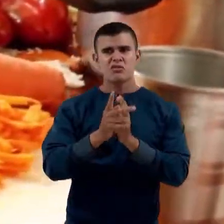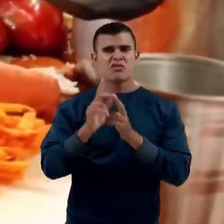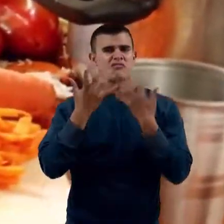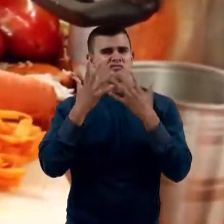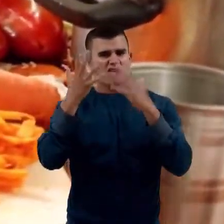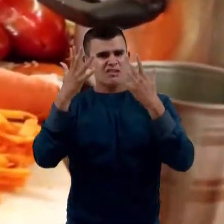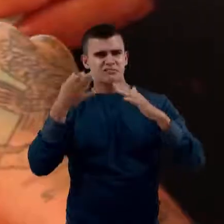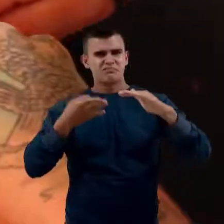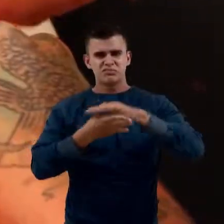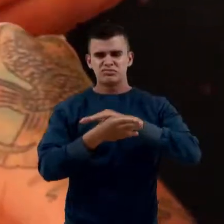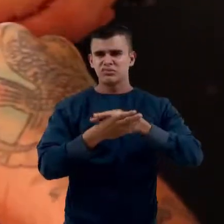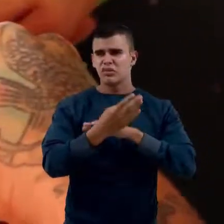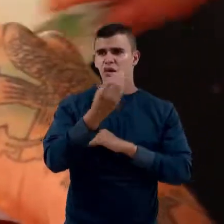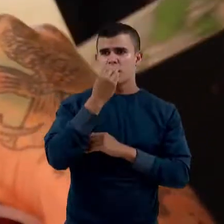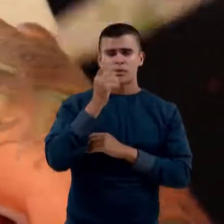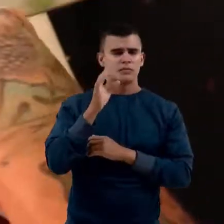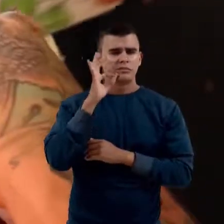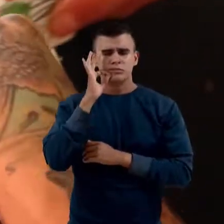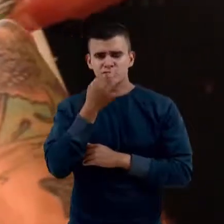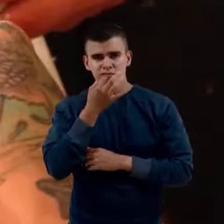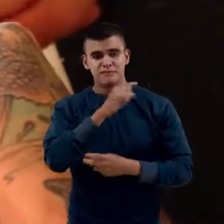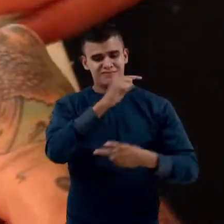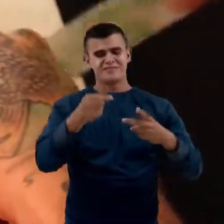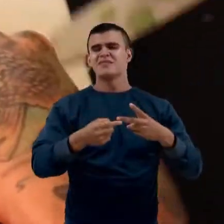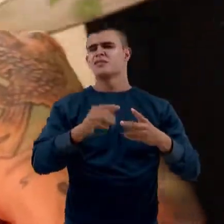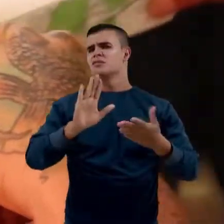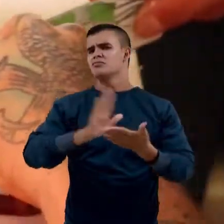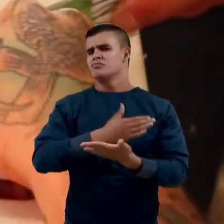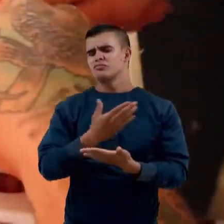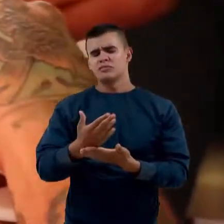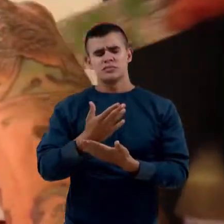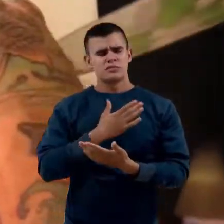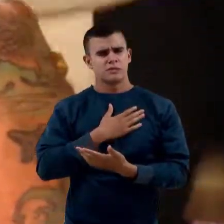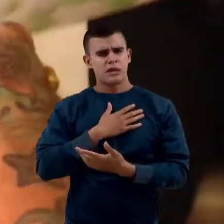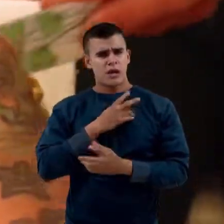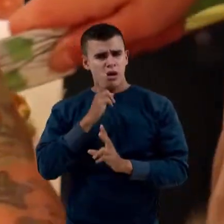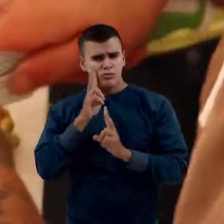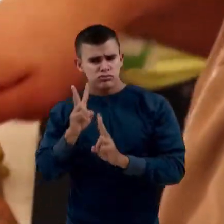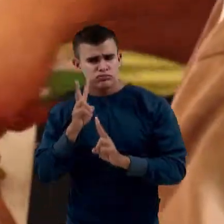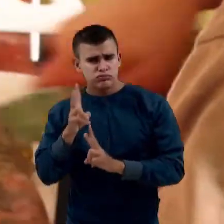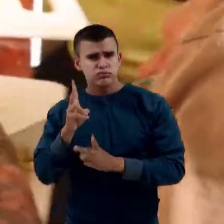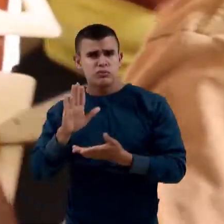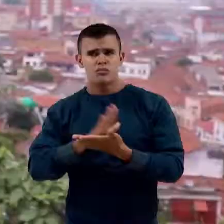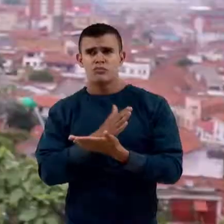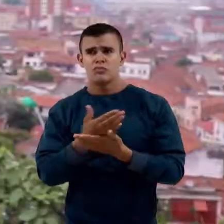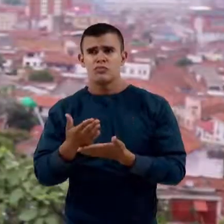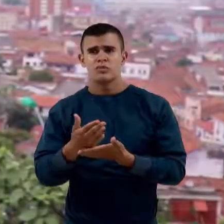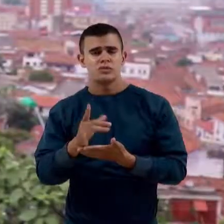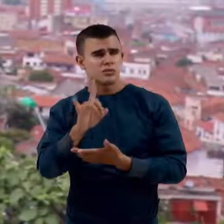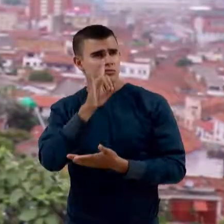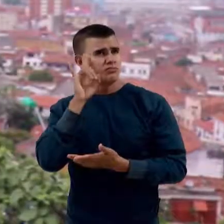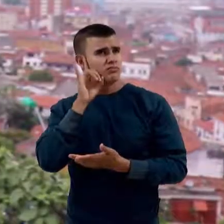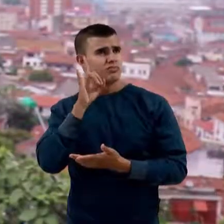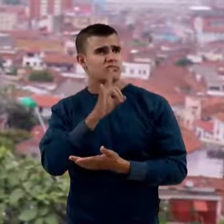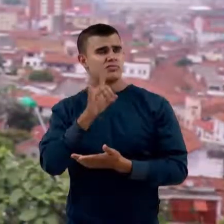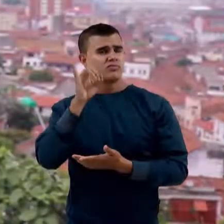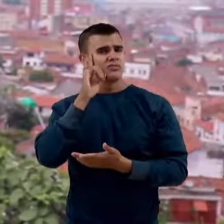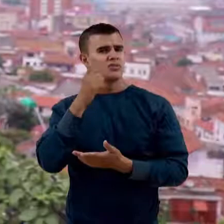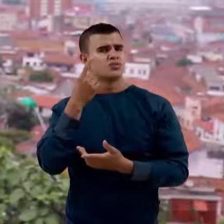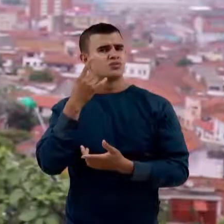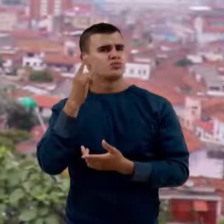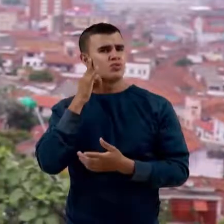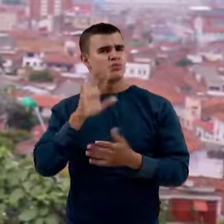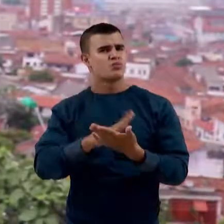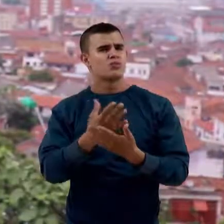una comida muy rica. Posterior a eso, la música fue muy impactante también porque es solamente mantras y mantras